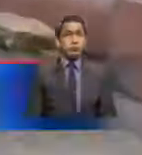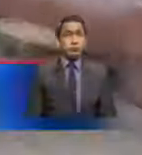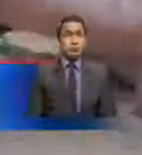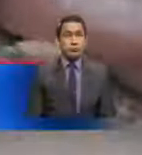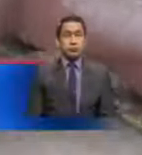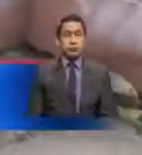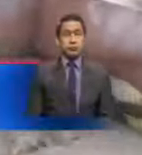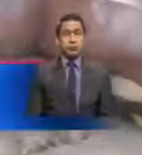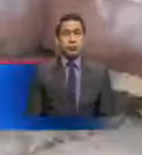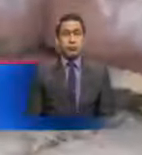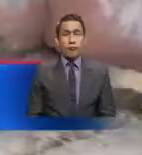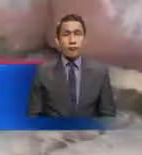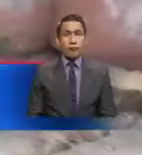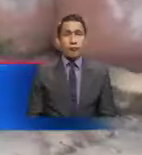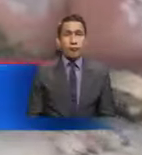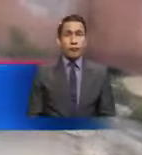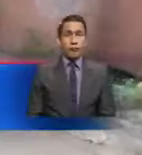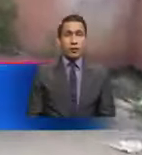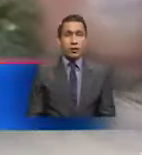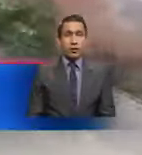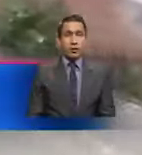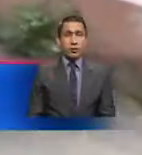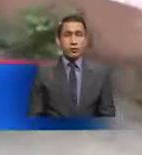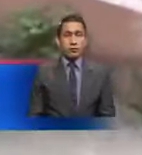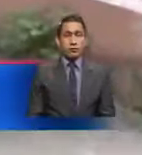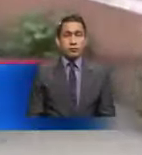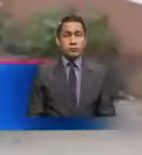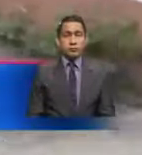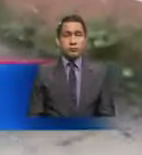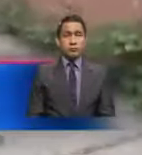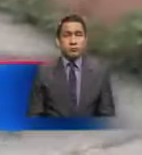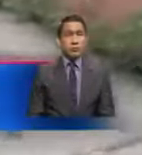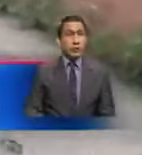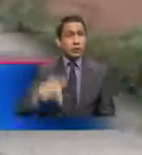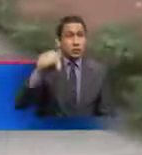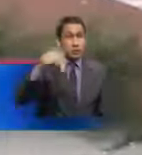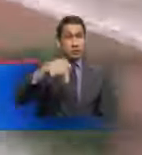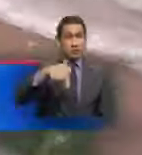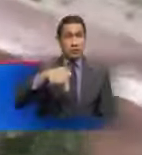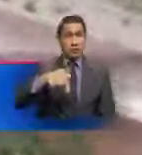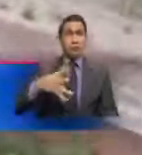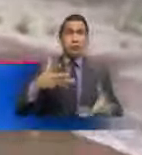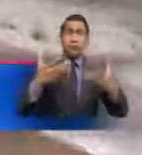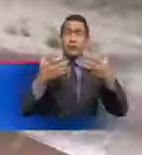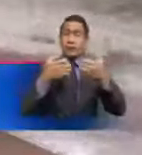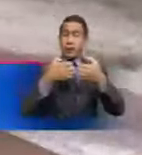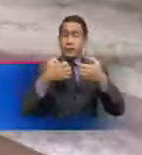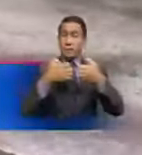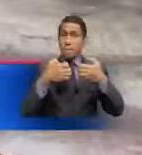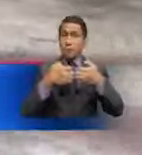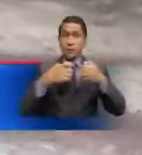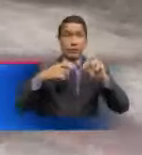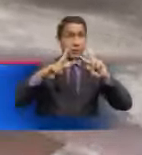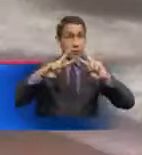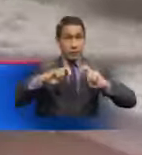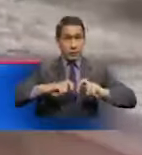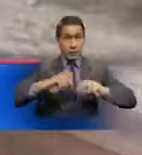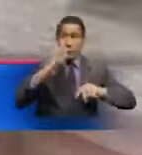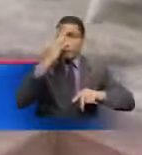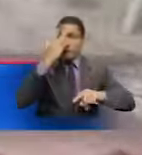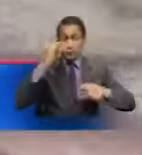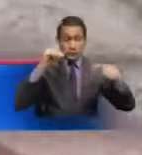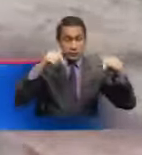Ya no lo hago. Acá en las acacias, por otro mundo. Autoridades, los agentes de criminalística, lo que ocurrió en uno de los parqueaderos